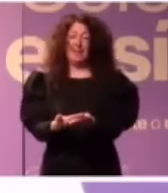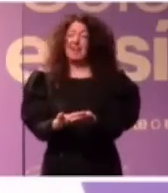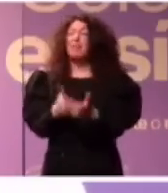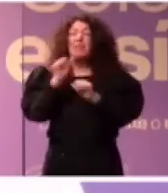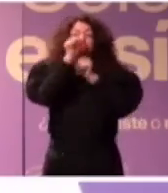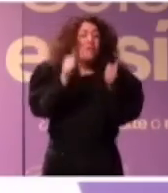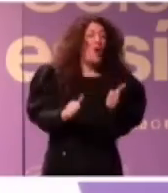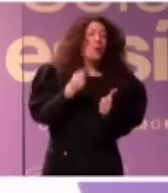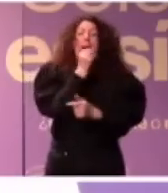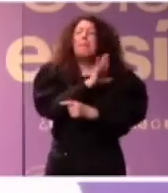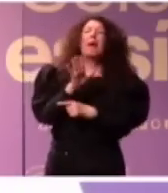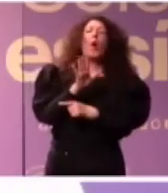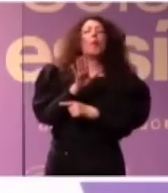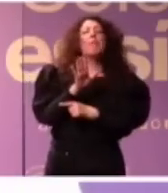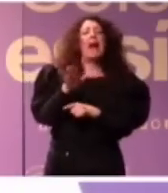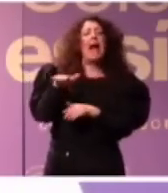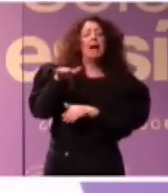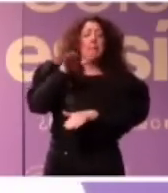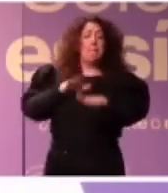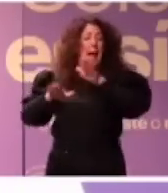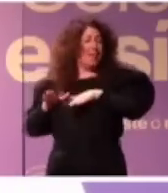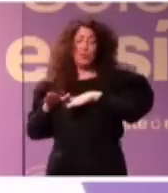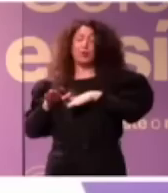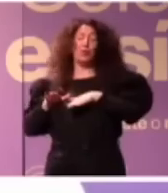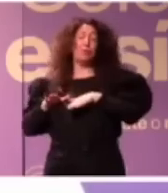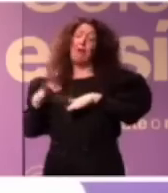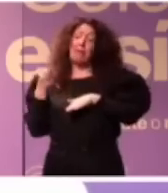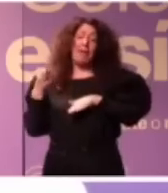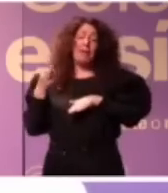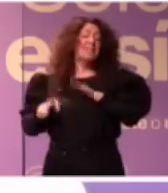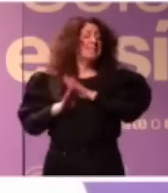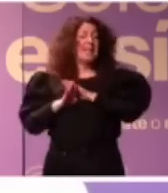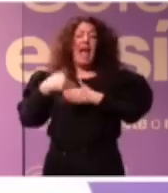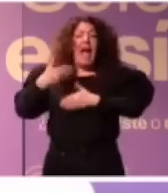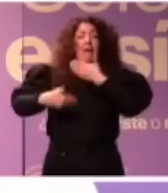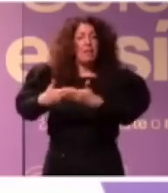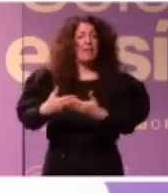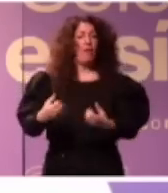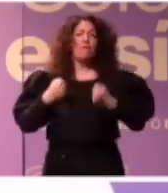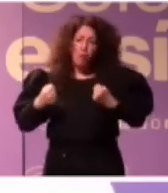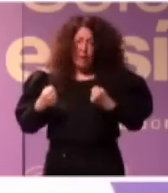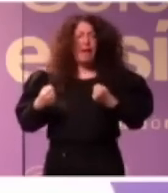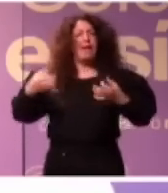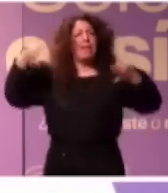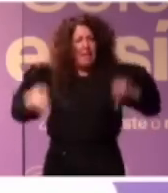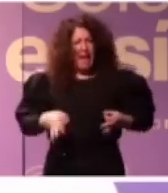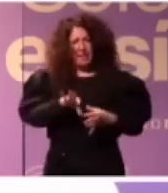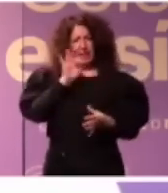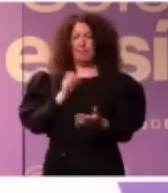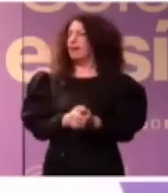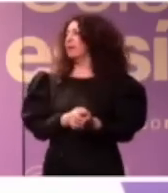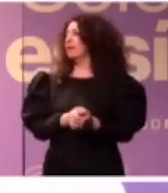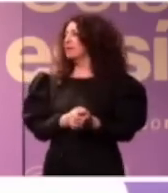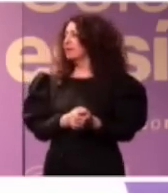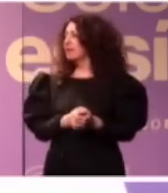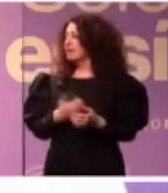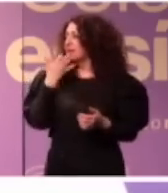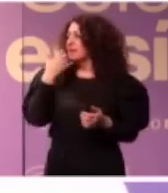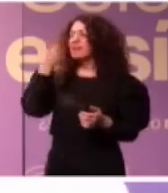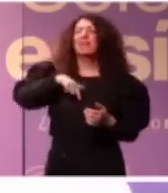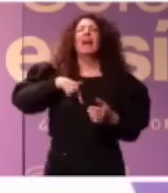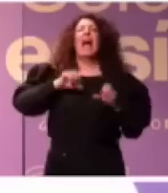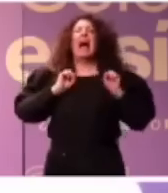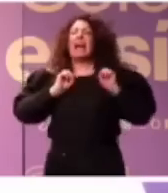forma de no echar pasos atrás es seguir avanzando con fuerza y con determinación. Quien crea que nos vamos a